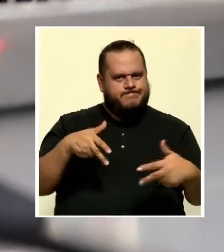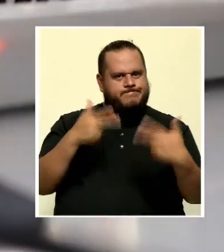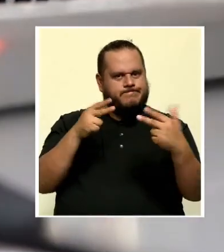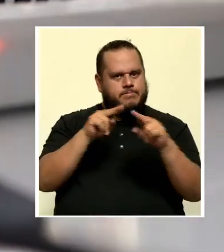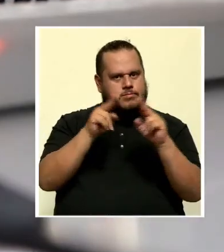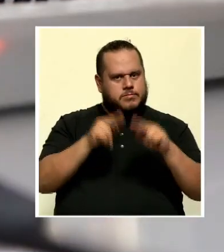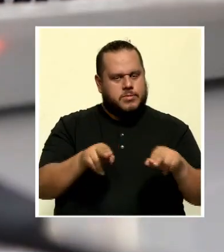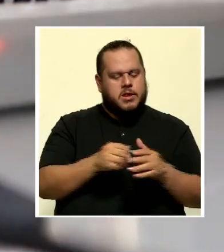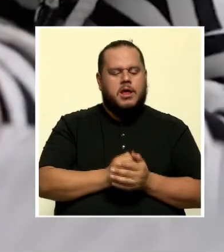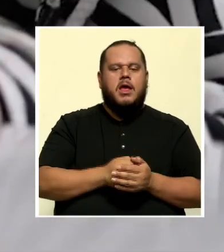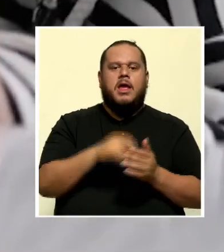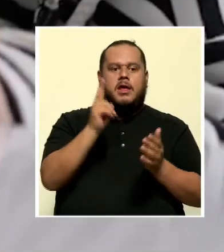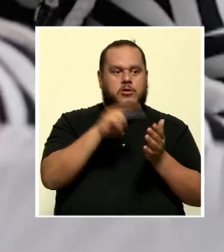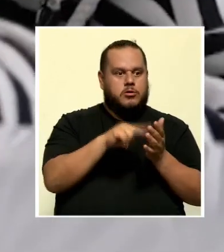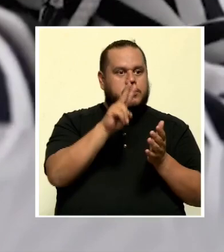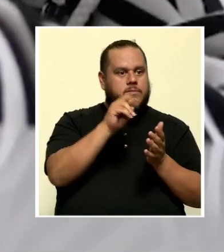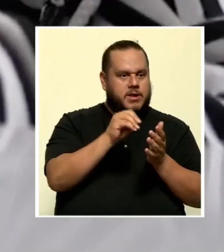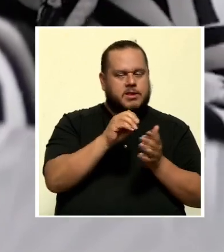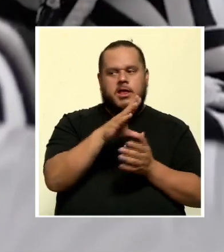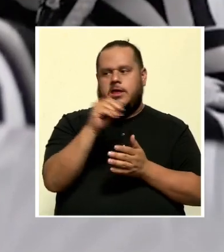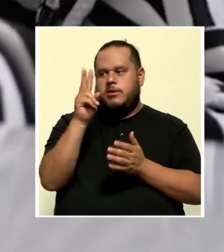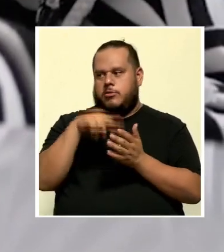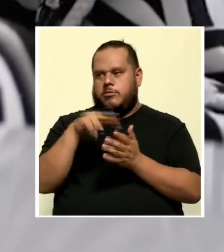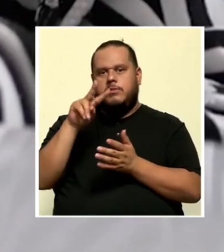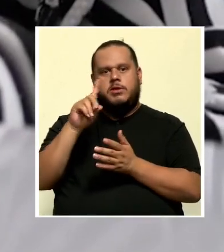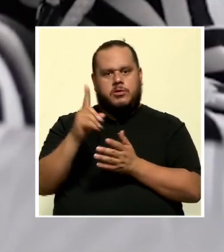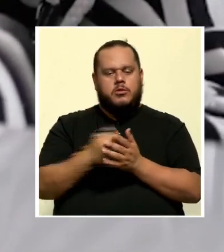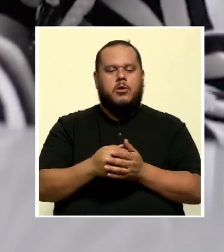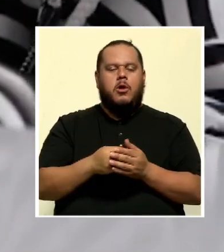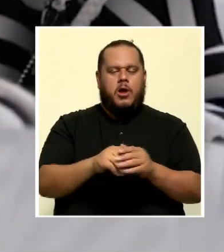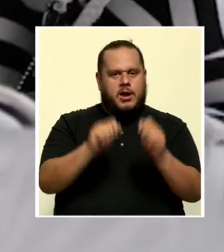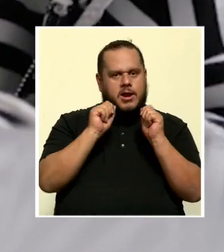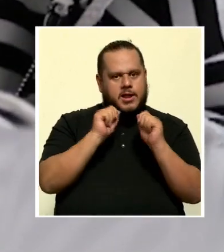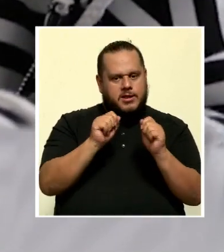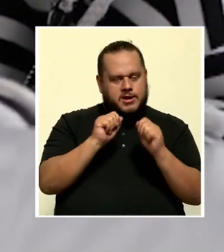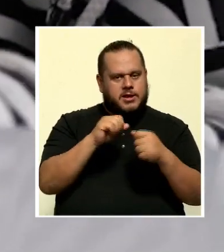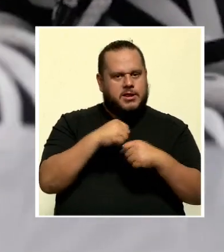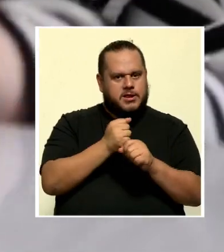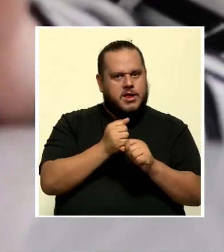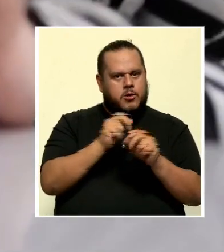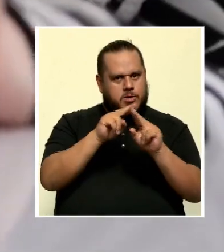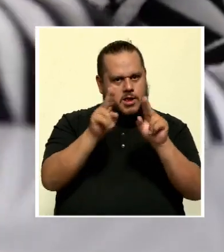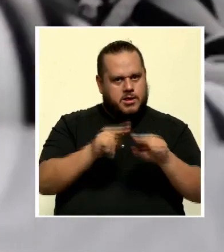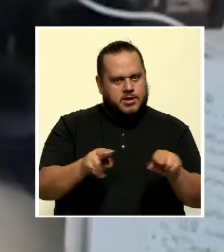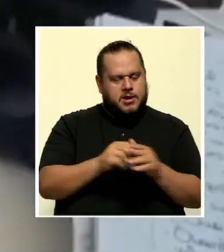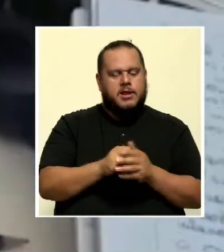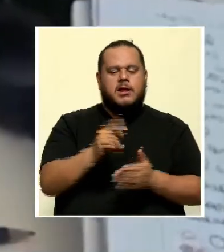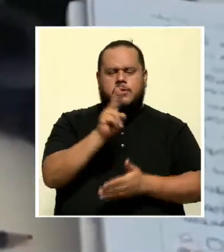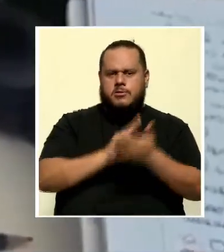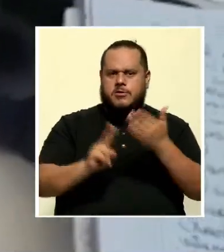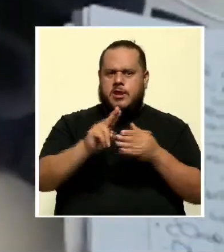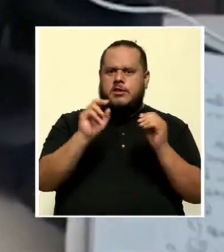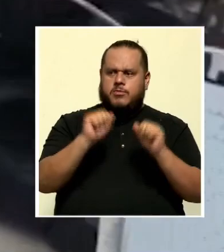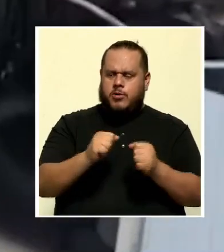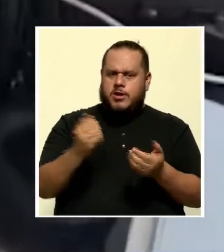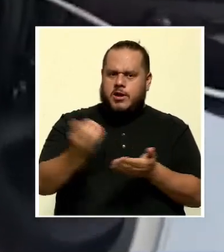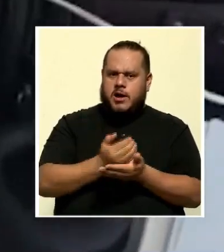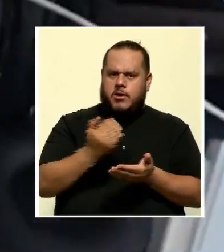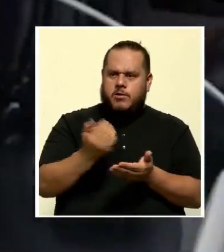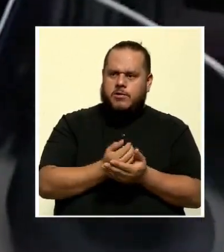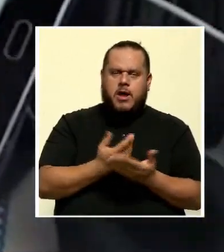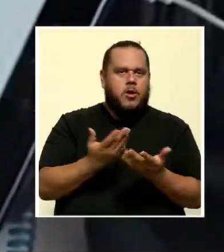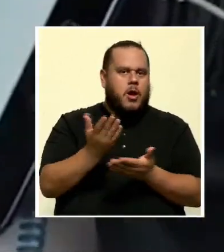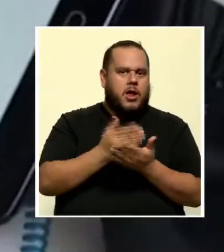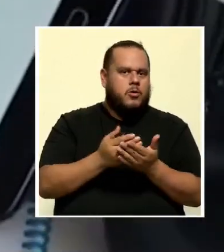Aunque durante el 2020 y el 2021 las clases se impartieron en línea y las universidades podrían haber ahorrado rubros